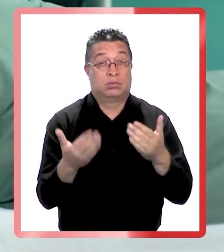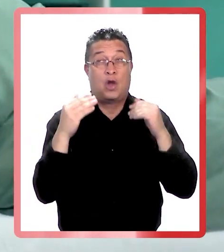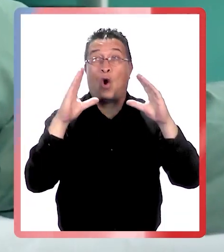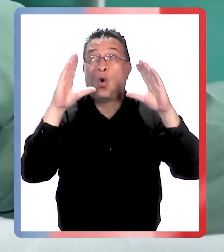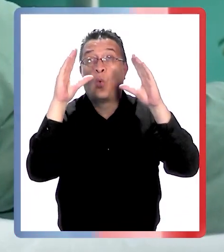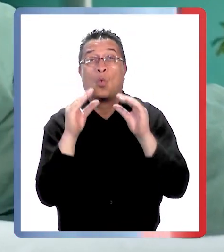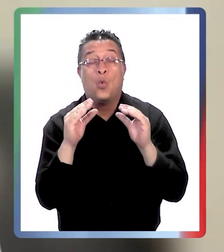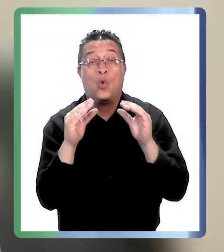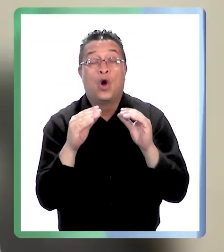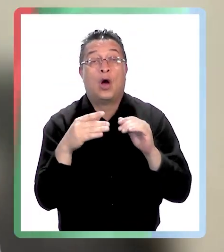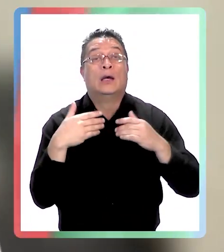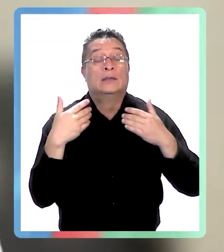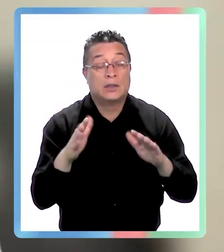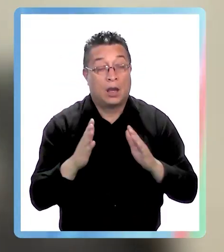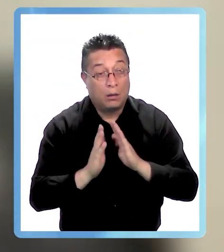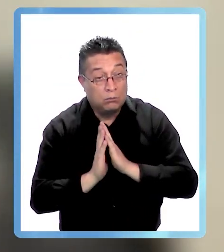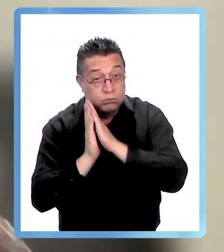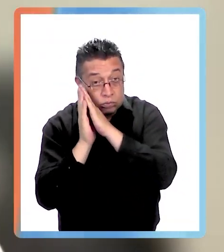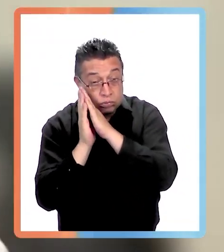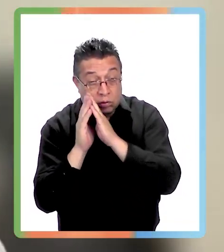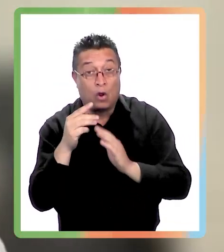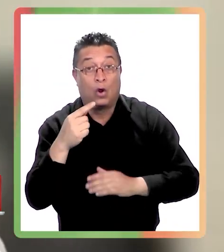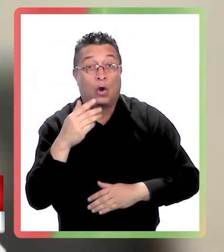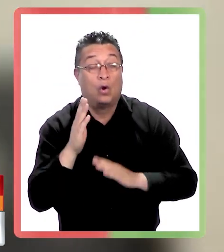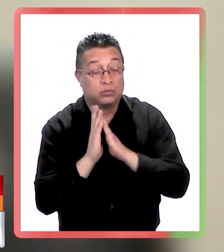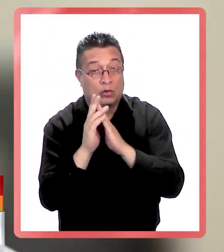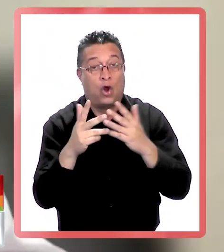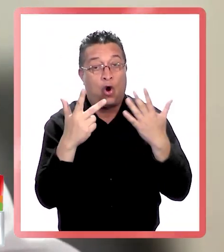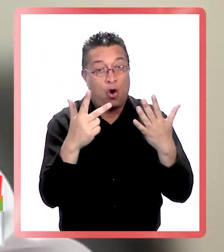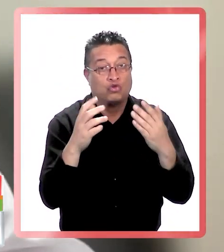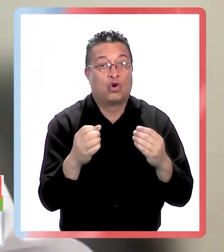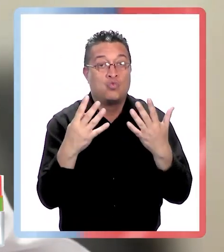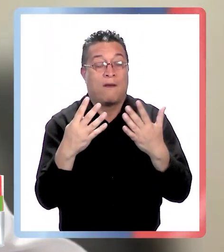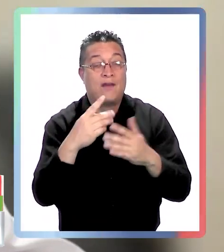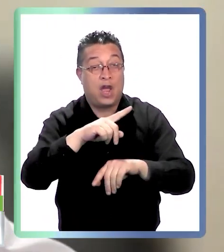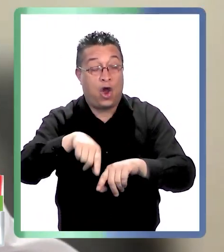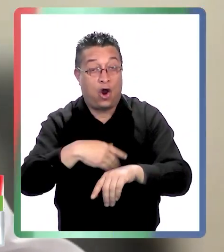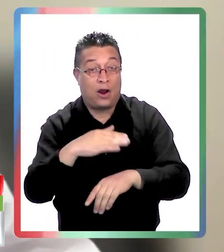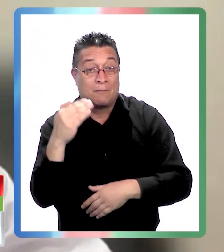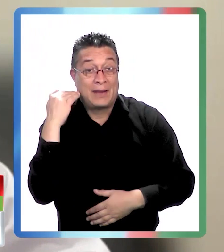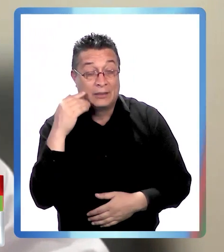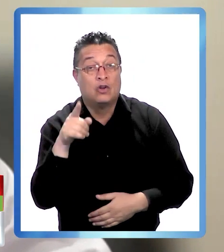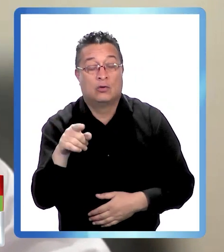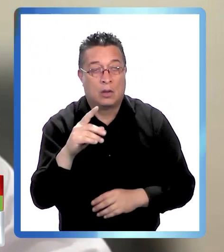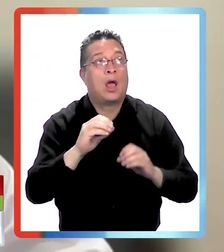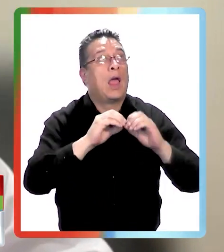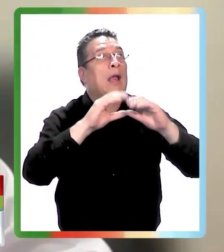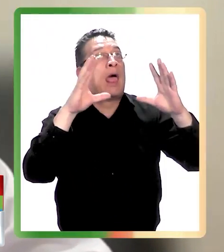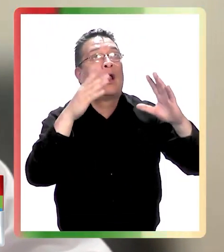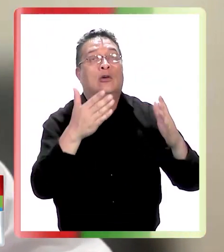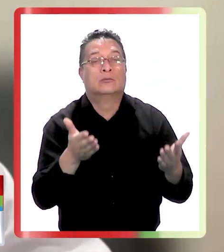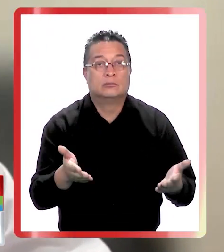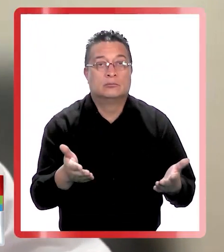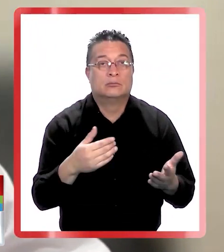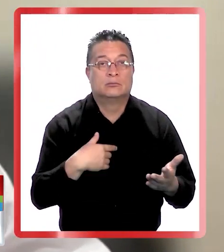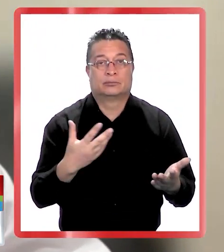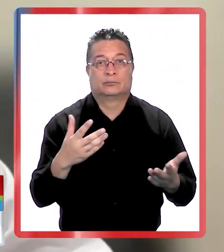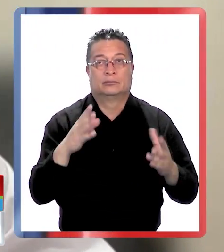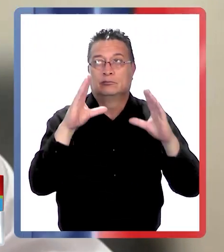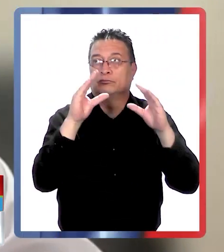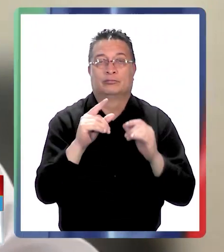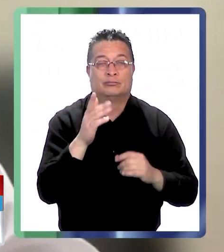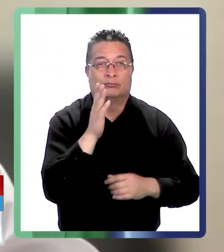está oscuro. Y ya cuando es la hora de acostarse para que duerman sus 8 o 9 horas adecuadas, todavía está claro en el fondo, todavía no ha